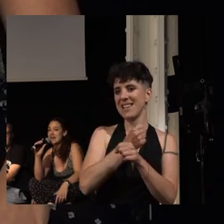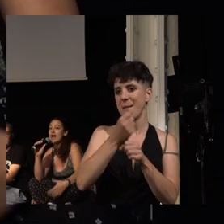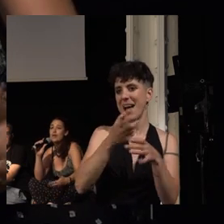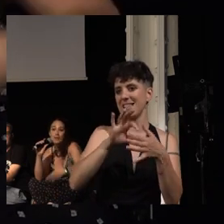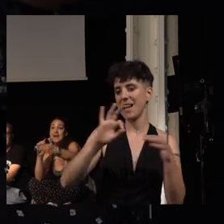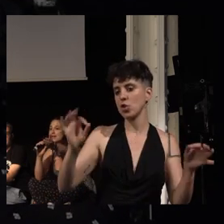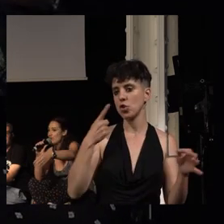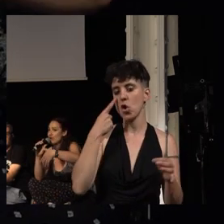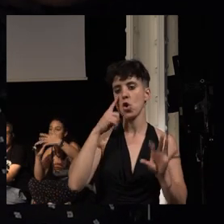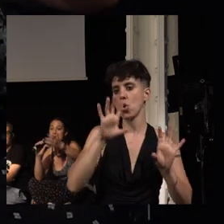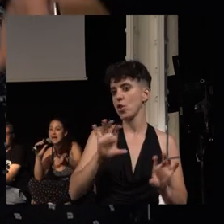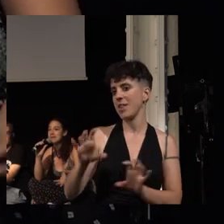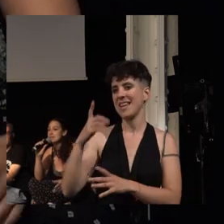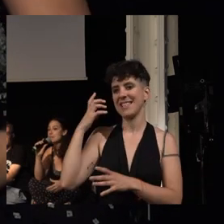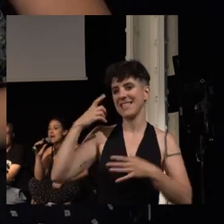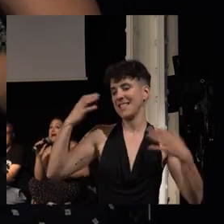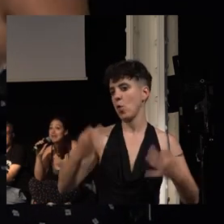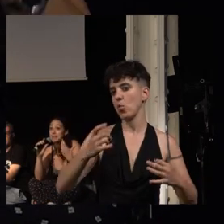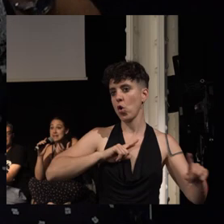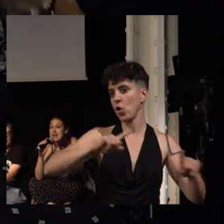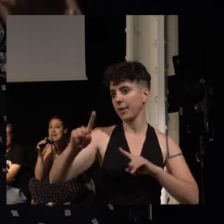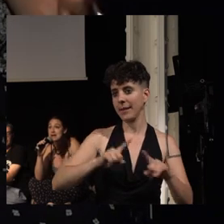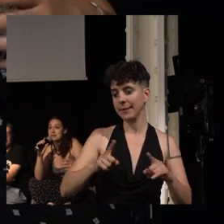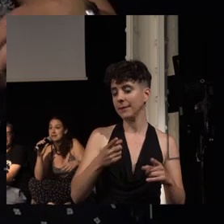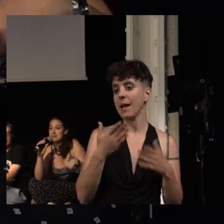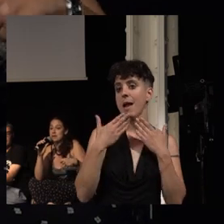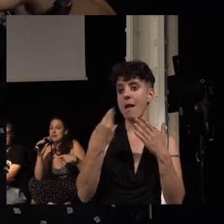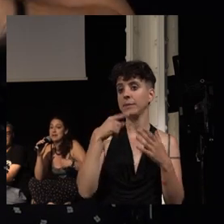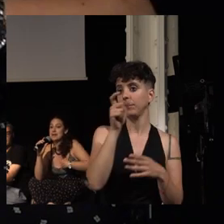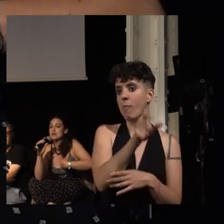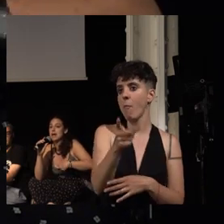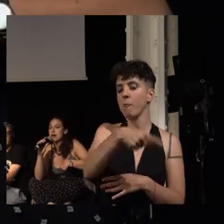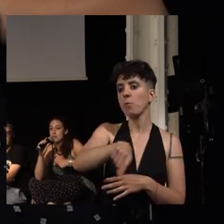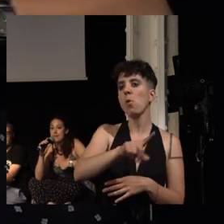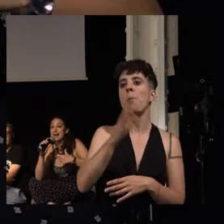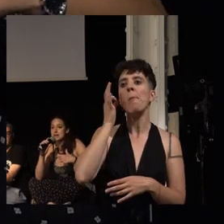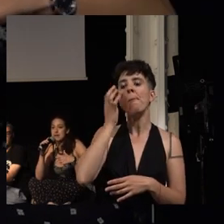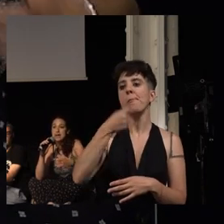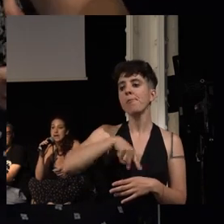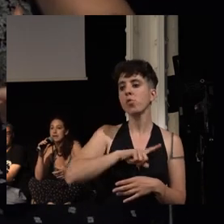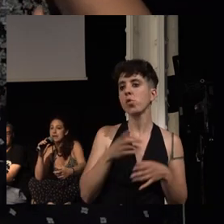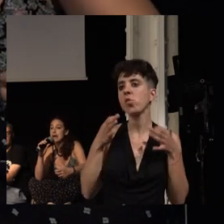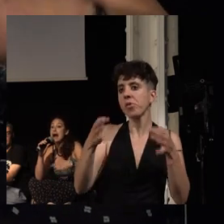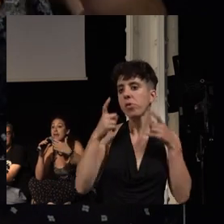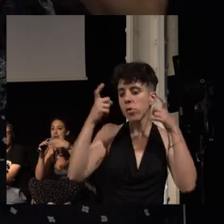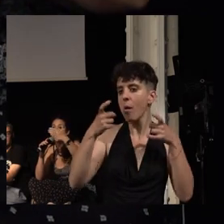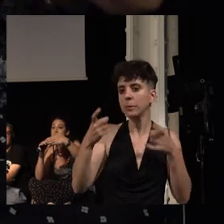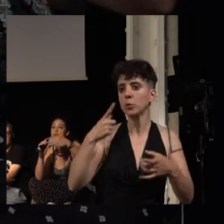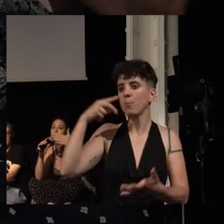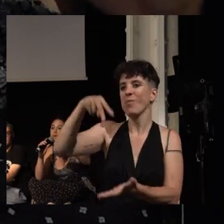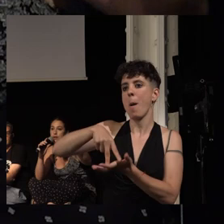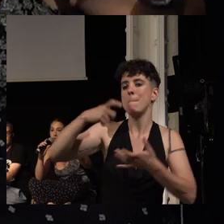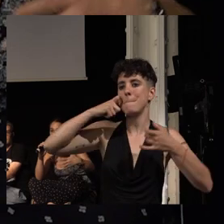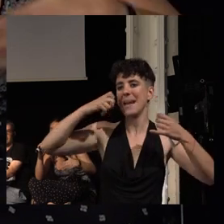allí cubriendo, coordináis. A través de ellas es con las que intentamos llegar de una manera presencial y directa a dar toda